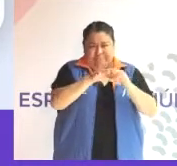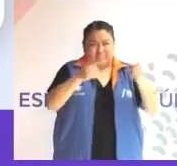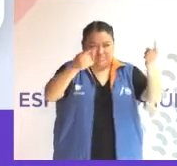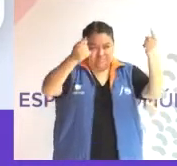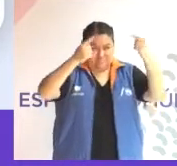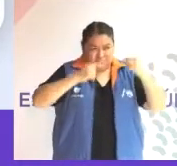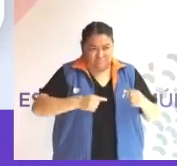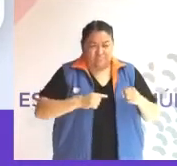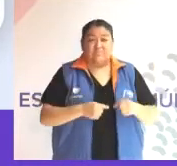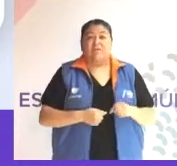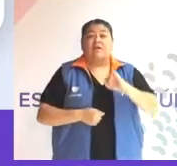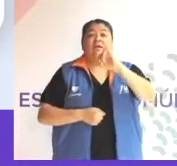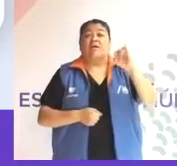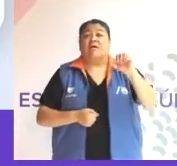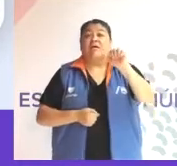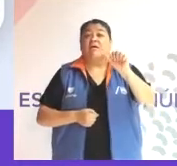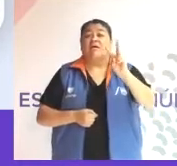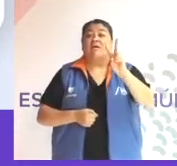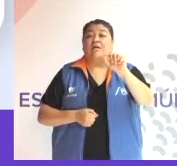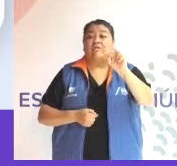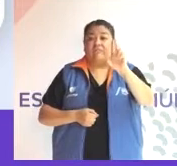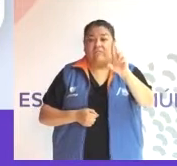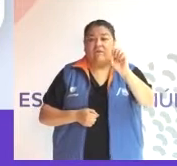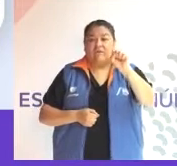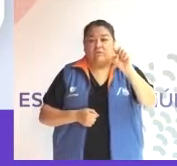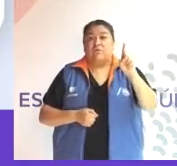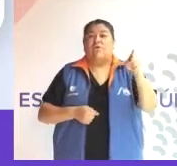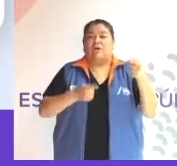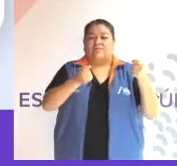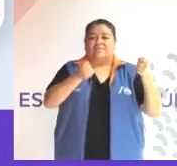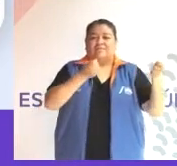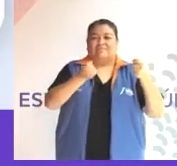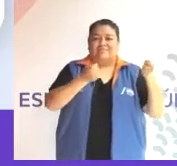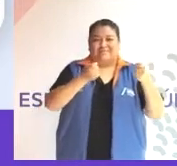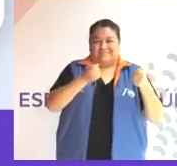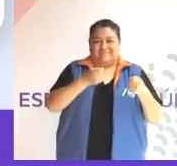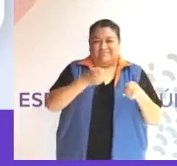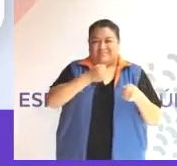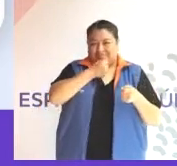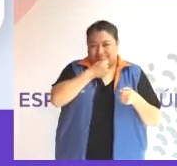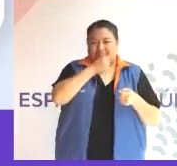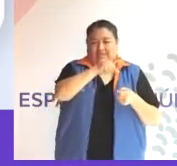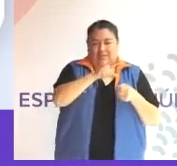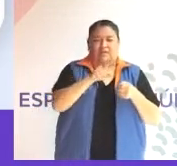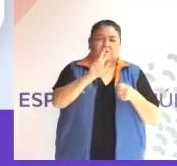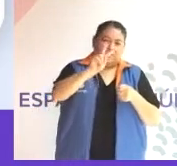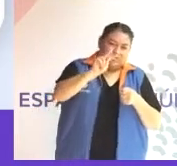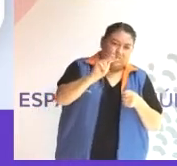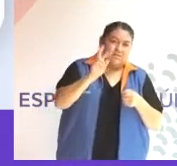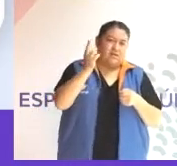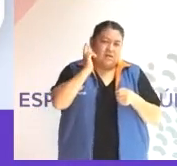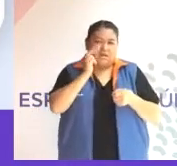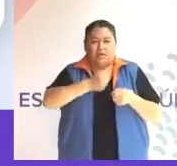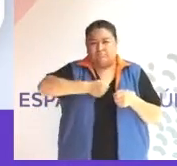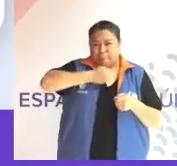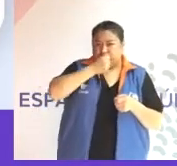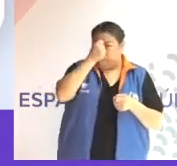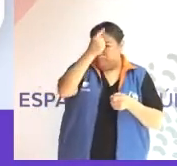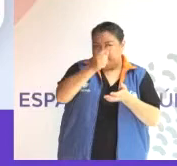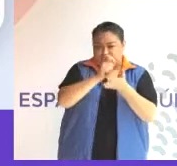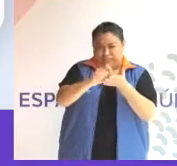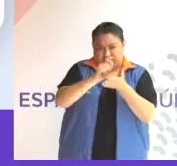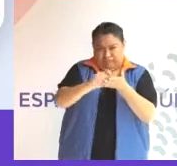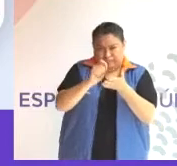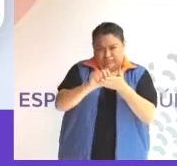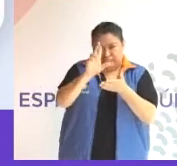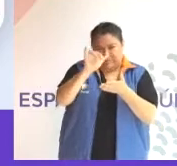nos acompaña Javier Solórzano Sincer, conductor de El Referente en el Heraldo Radio y Televisión, columnista en La